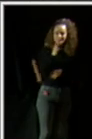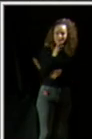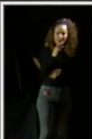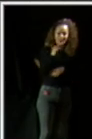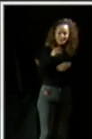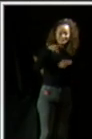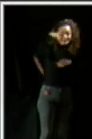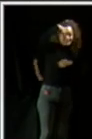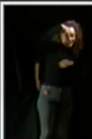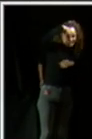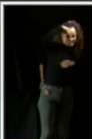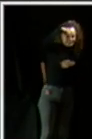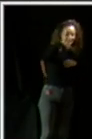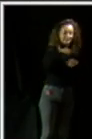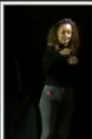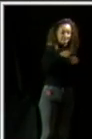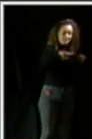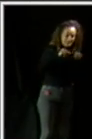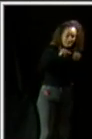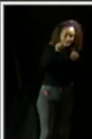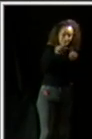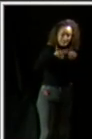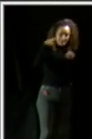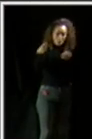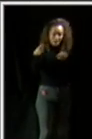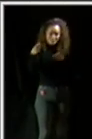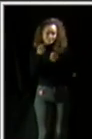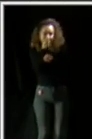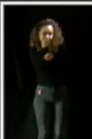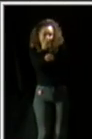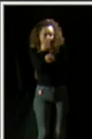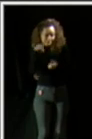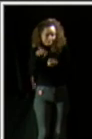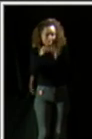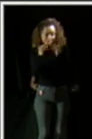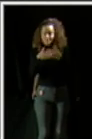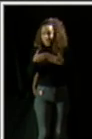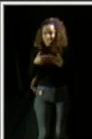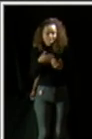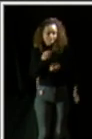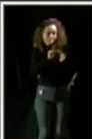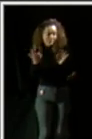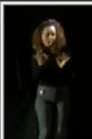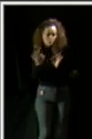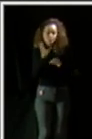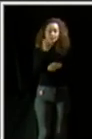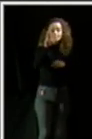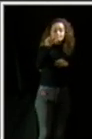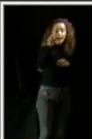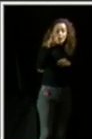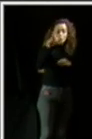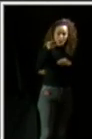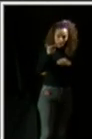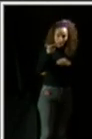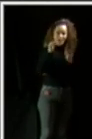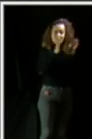tesis doctoral paula es nuestro siguiente ponente viene directa de valència es